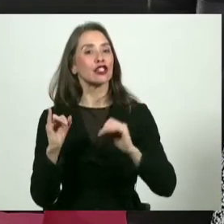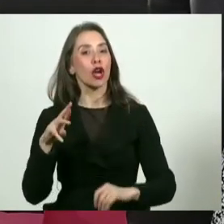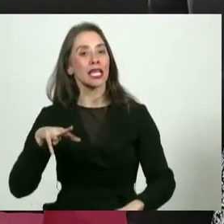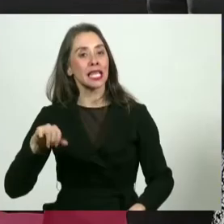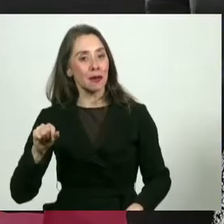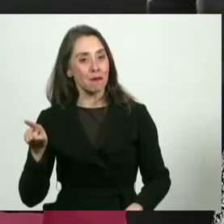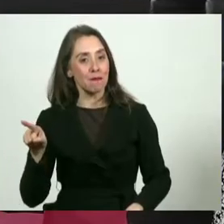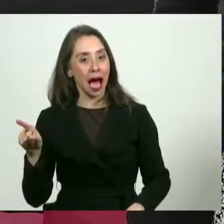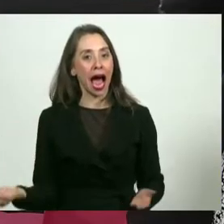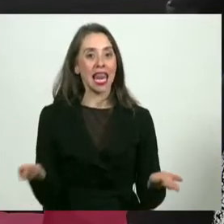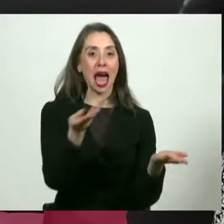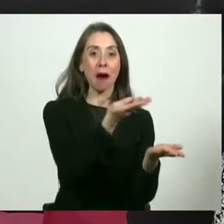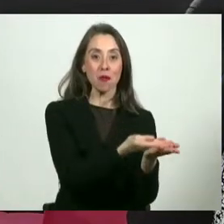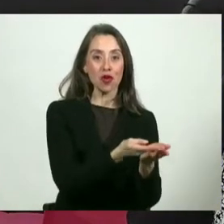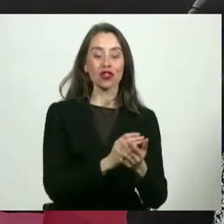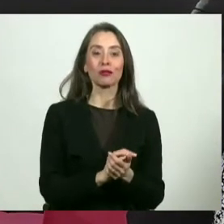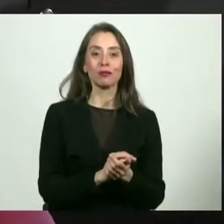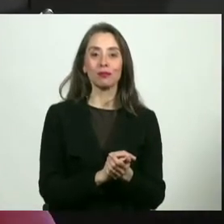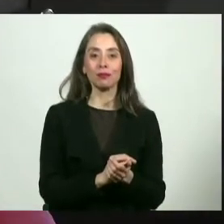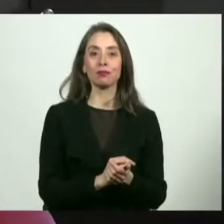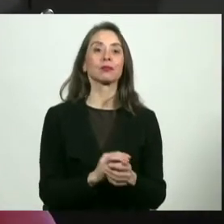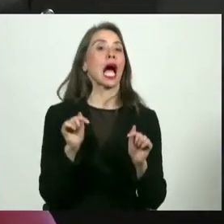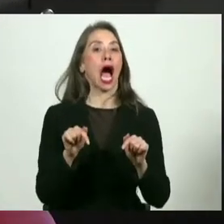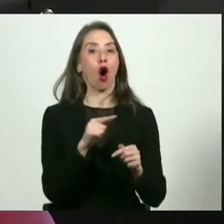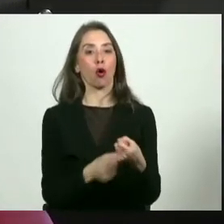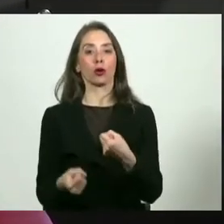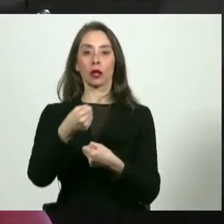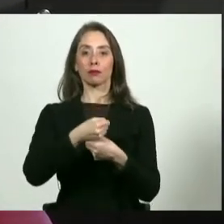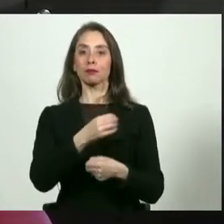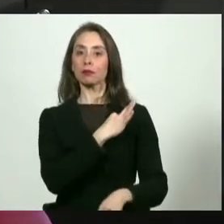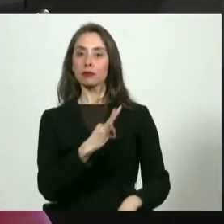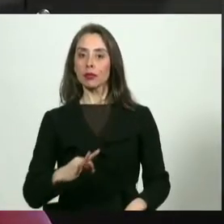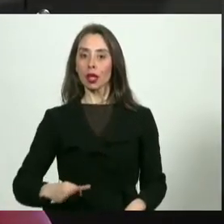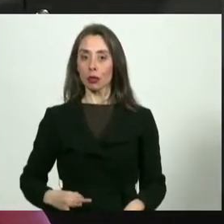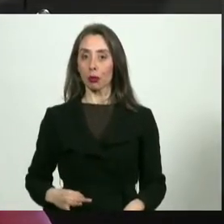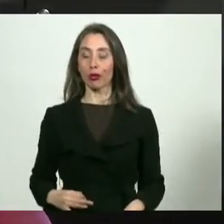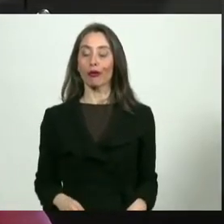Ahora, en el rol de diputado, de parlamentario,